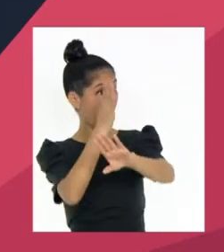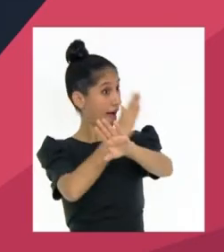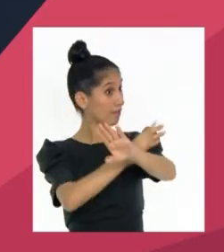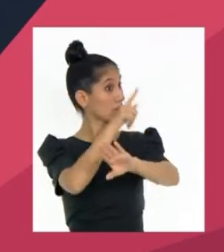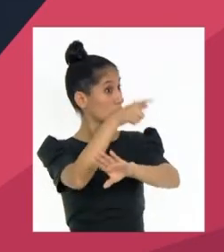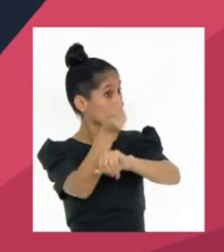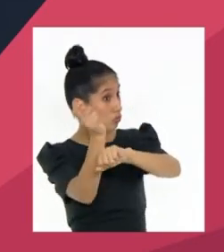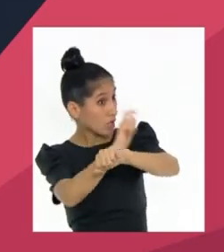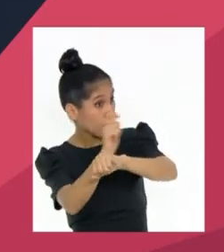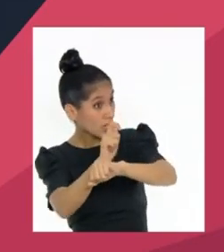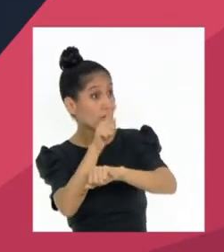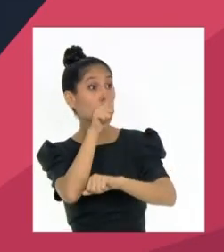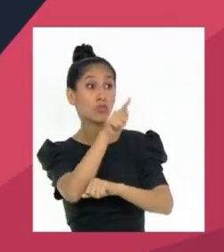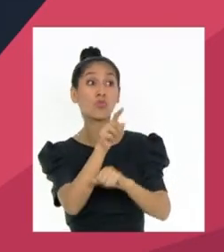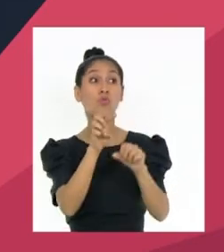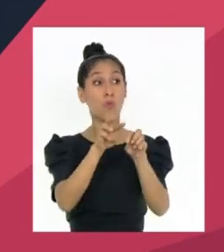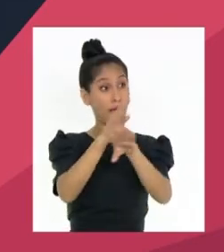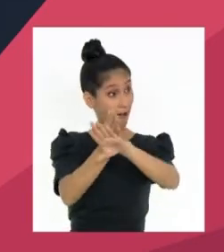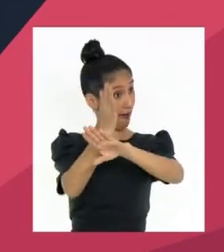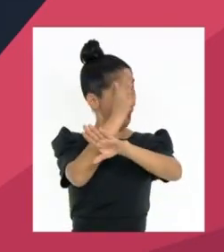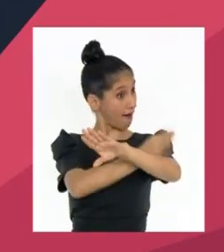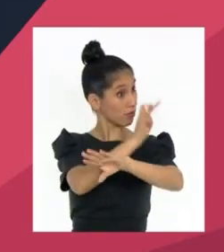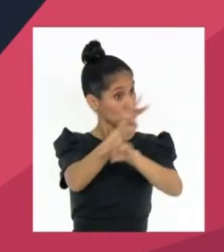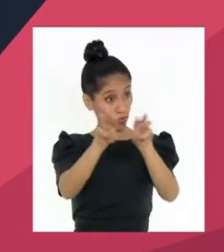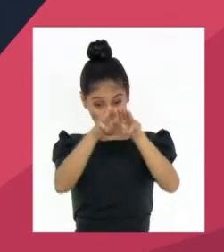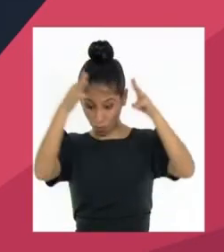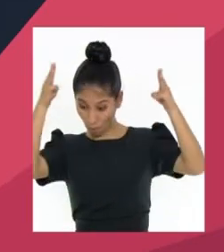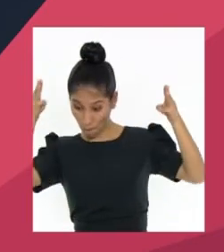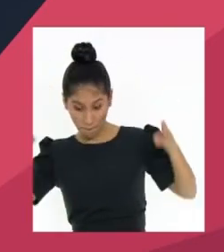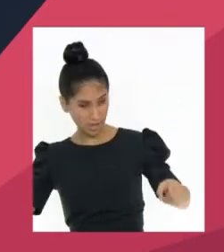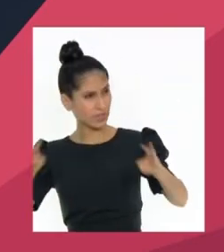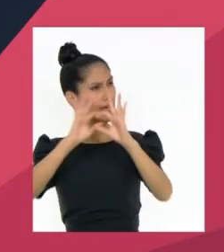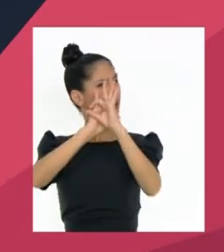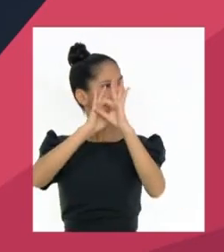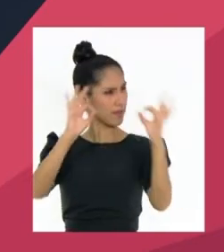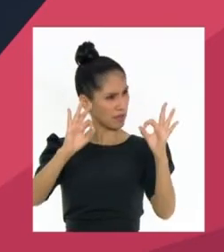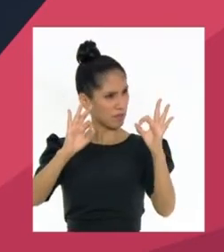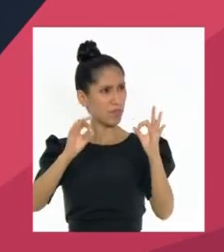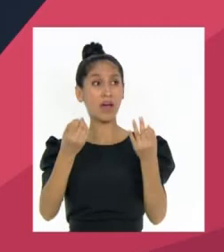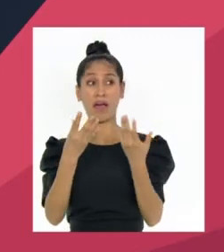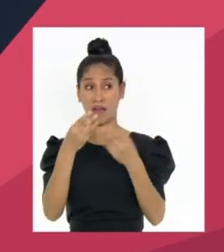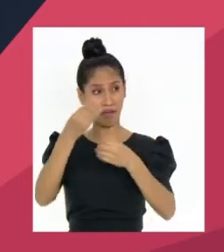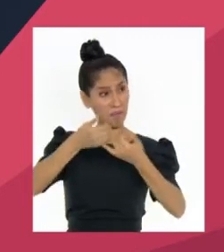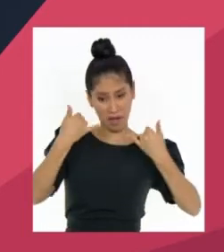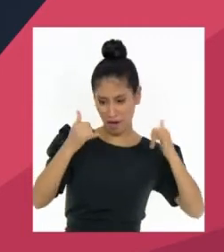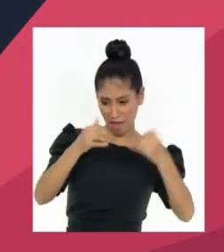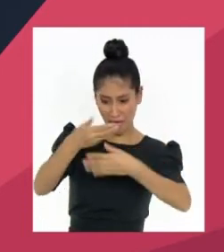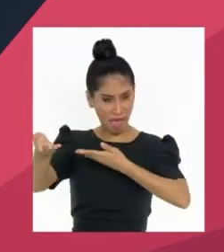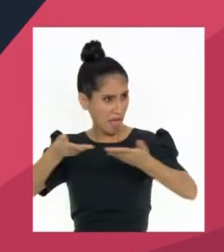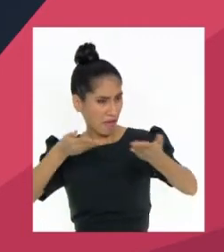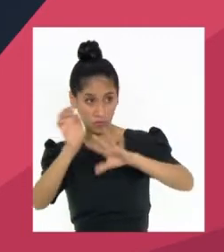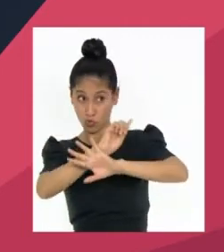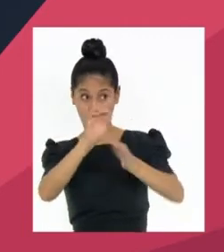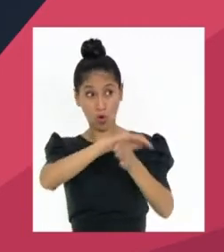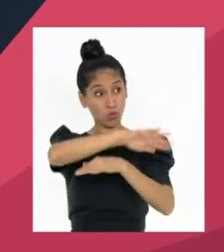te asegures de que la mesa esté limpia, sin otros objetos que te distraigan y con los materiales que necesitas. Un ambiente ordenado y limpio te